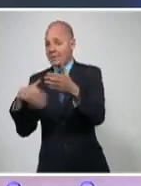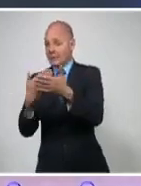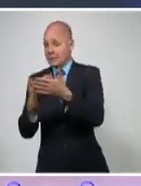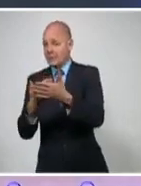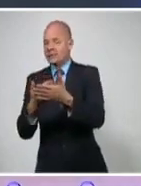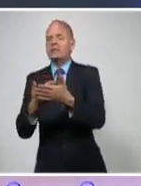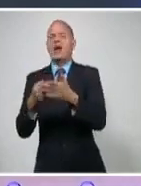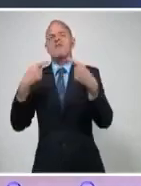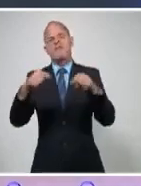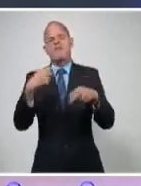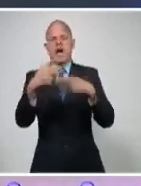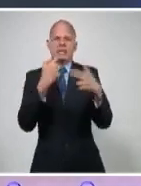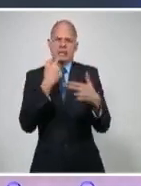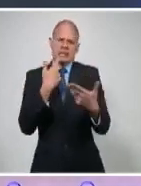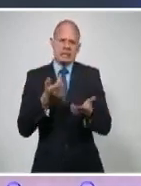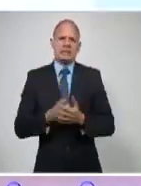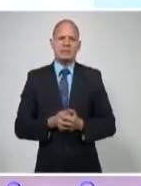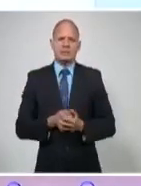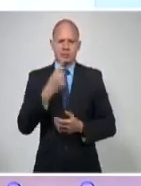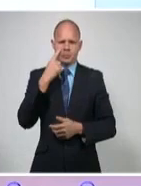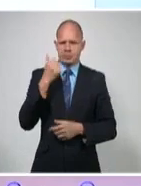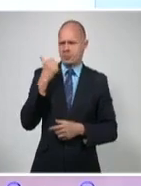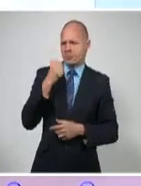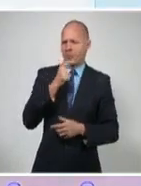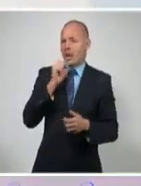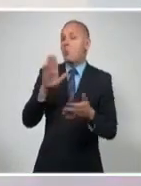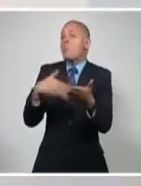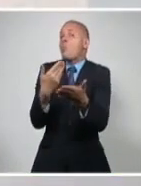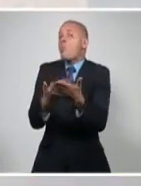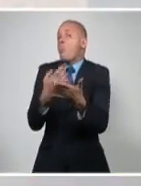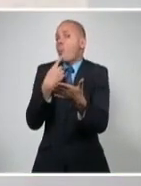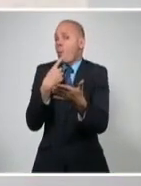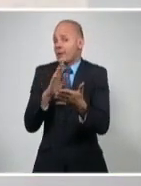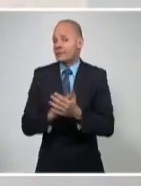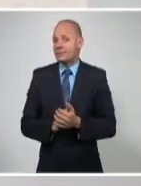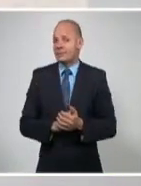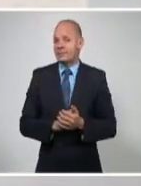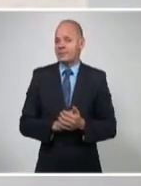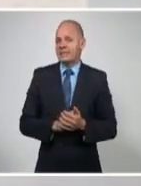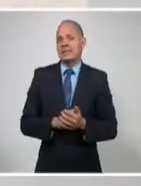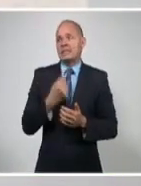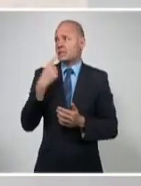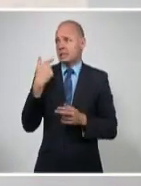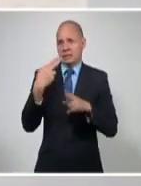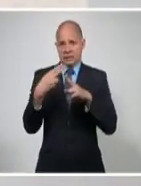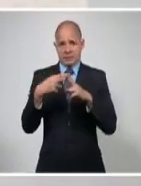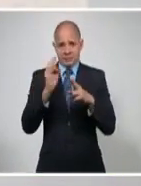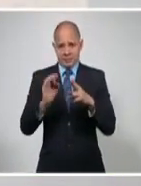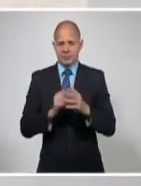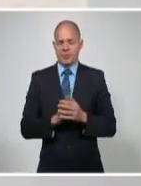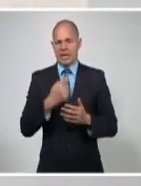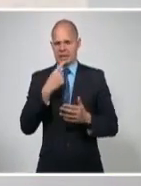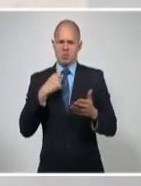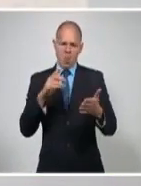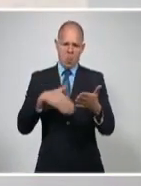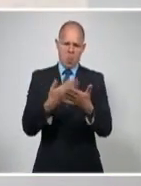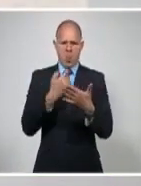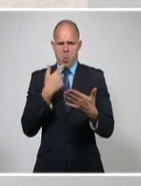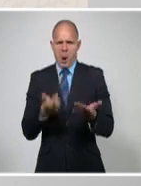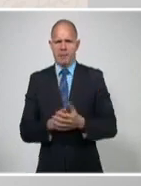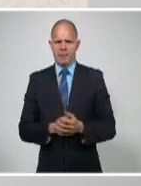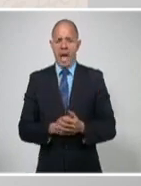sociales. Vean esta imagen de una propuesta concreta. Está el nombre de la persona que la envía incluso. Dice, propongo otra idea, ahora